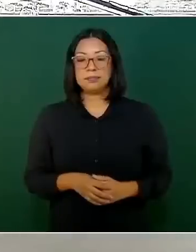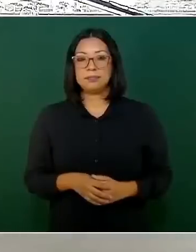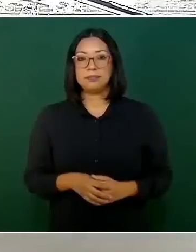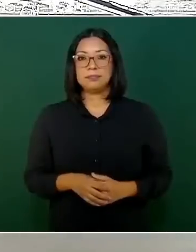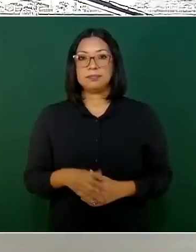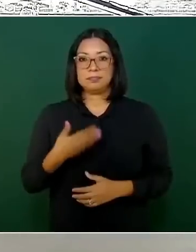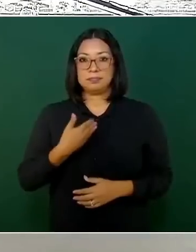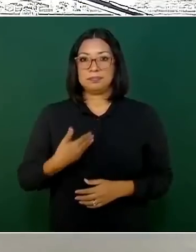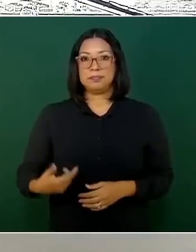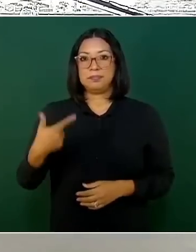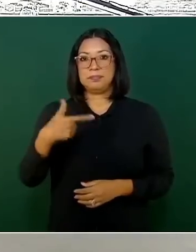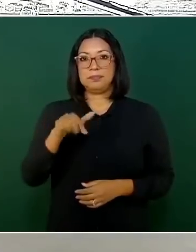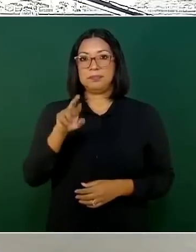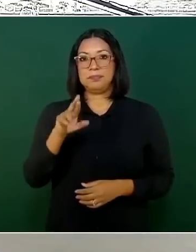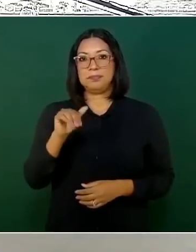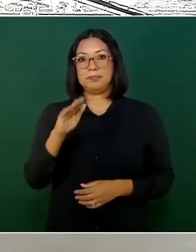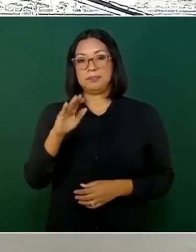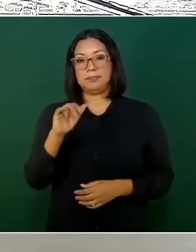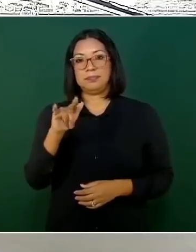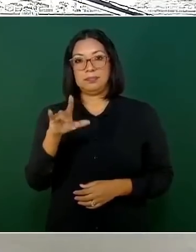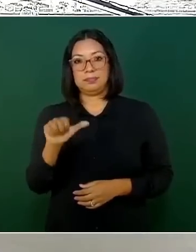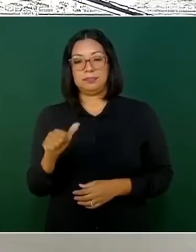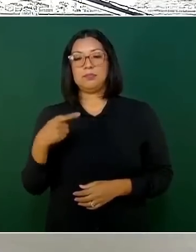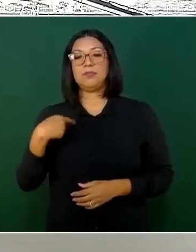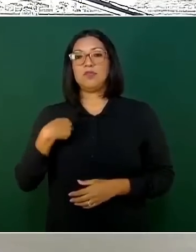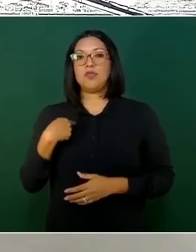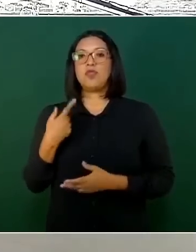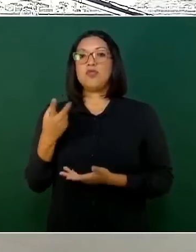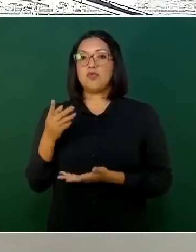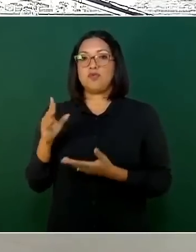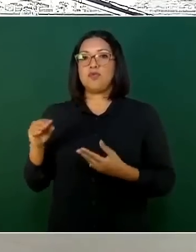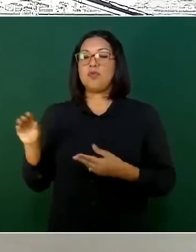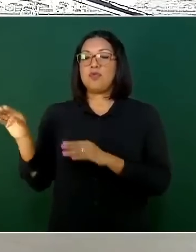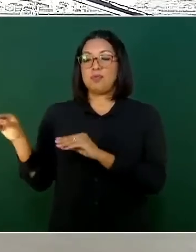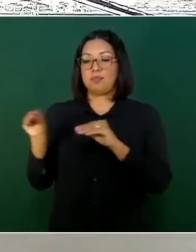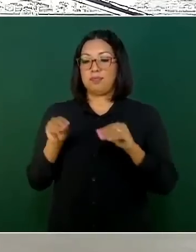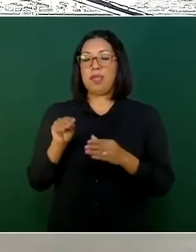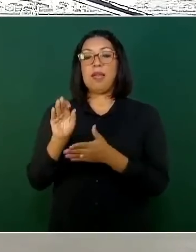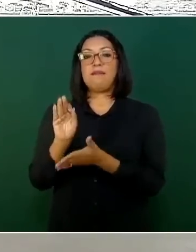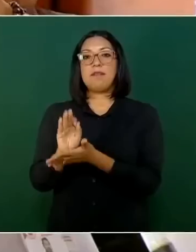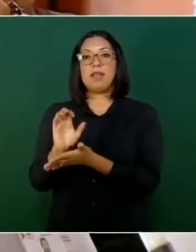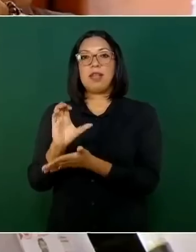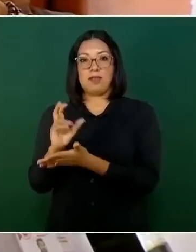Graciela Machuca y vengo de la zona maya, de Felipe Carrillo Puerto específicamente.